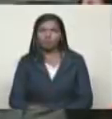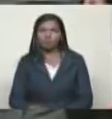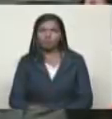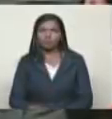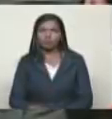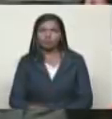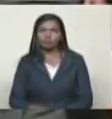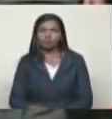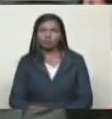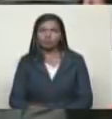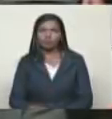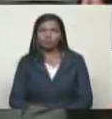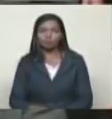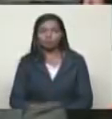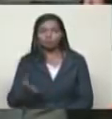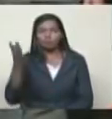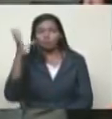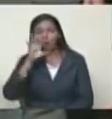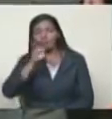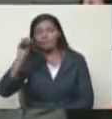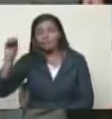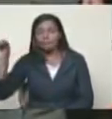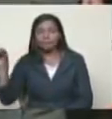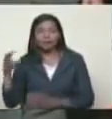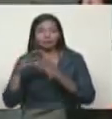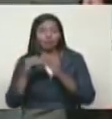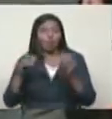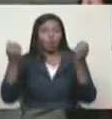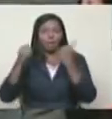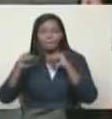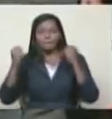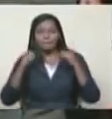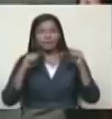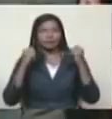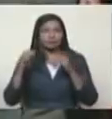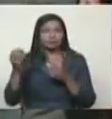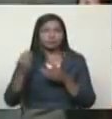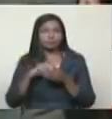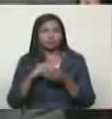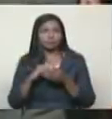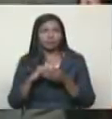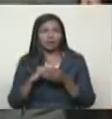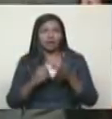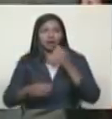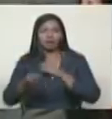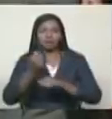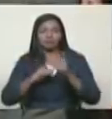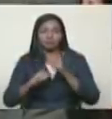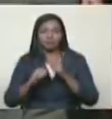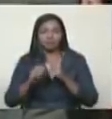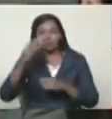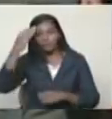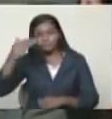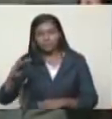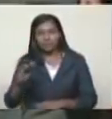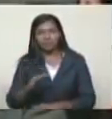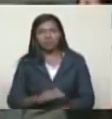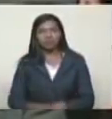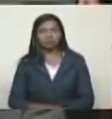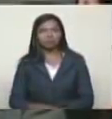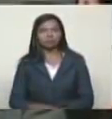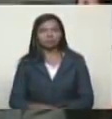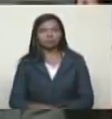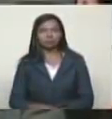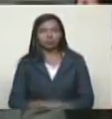llamar a la máxima preparación en la defensa militar